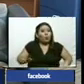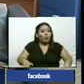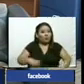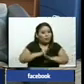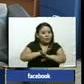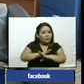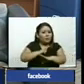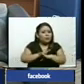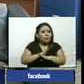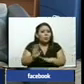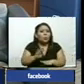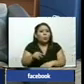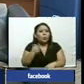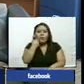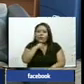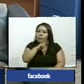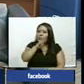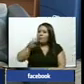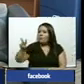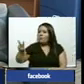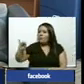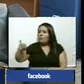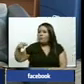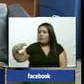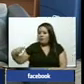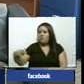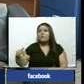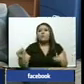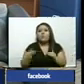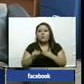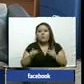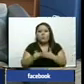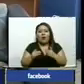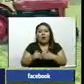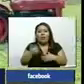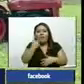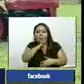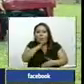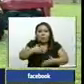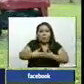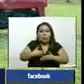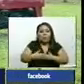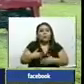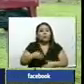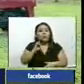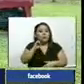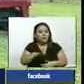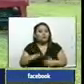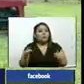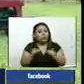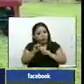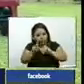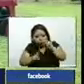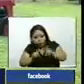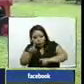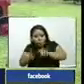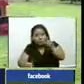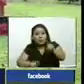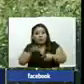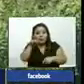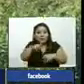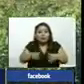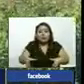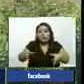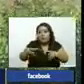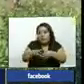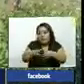prevenir no solamente el VIH, pero también infecciones transmitidas sexualmente. La investigación también descubrió que este grupo